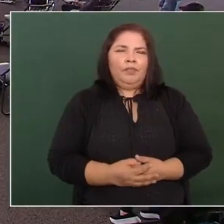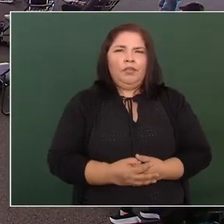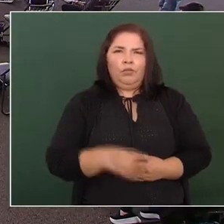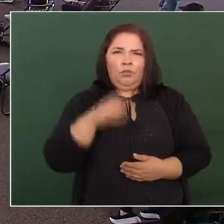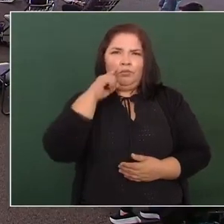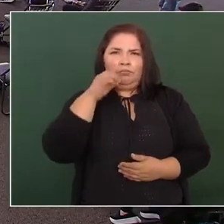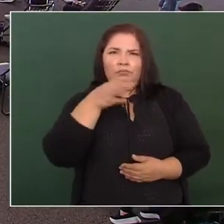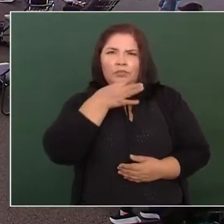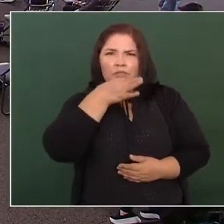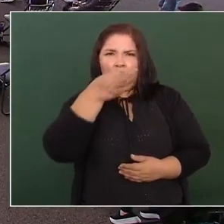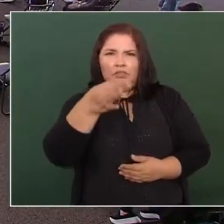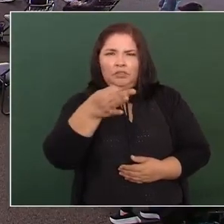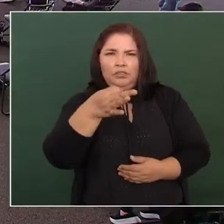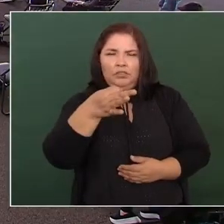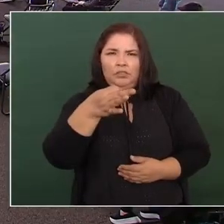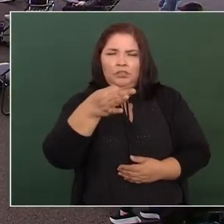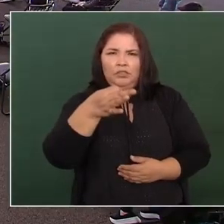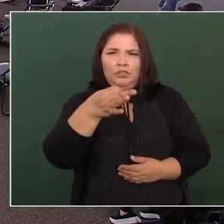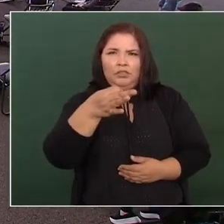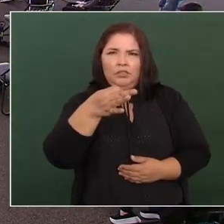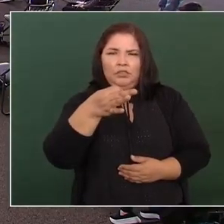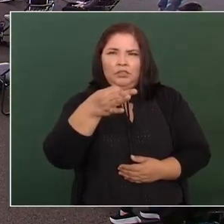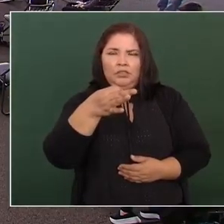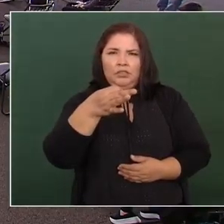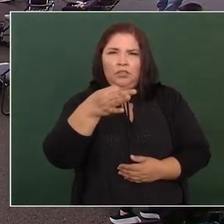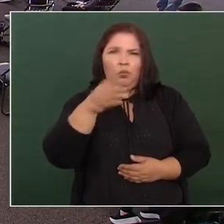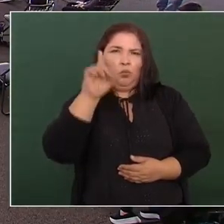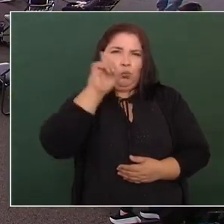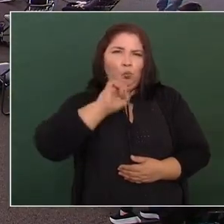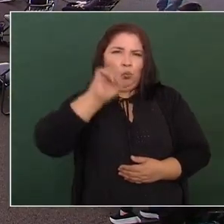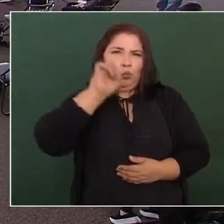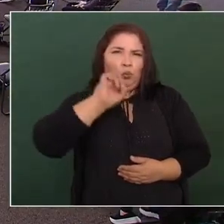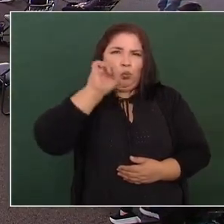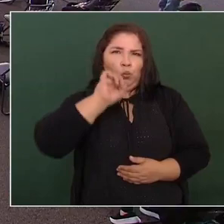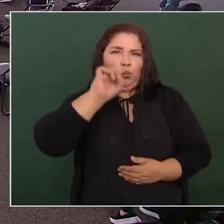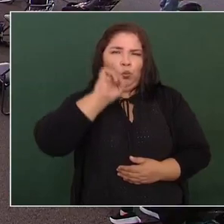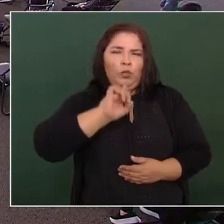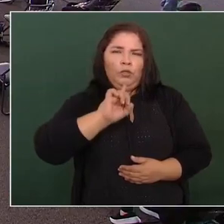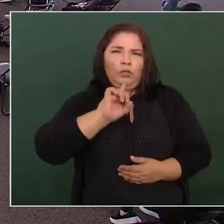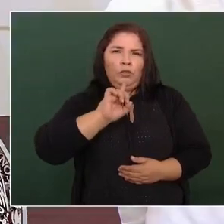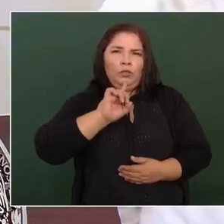mensaje de una señora